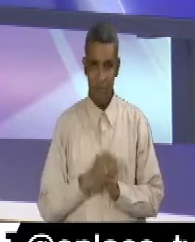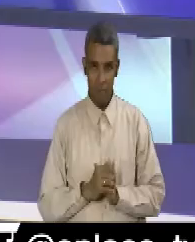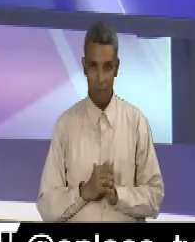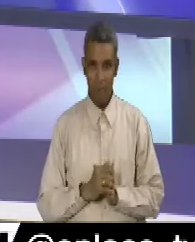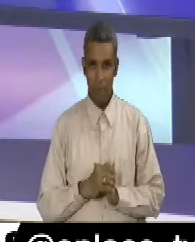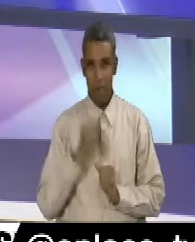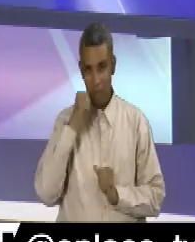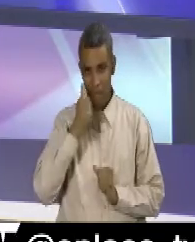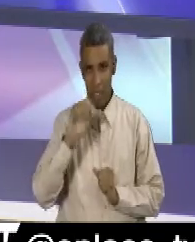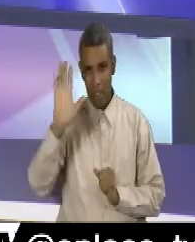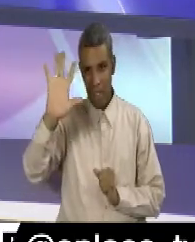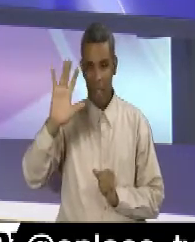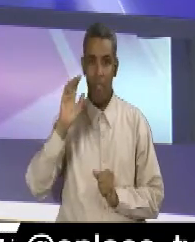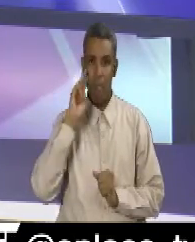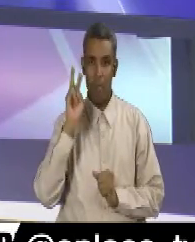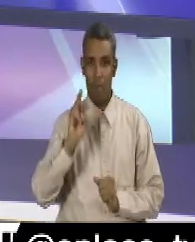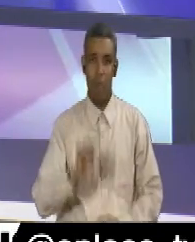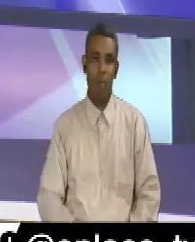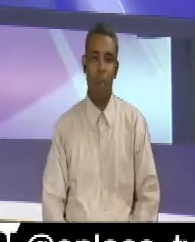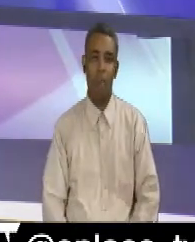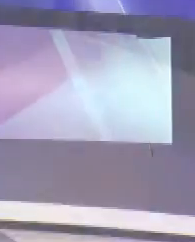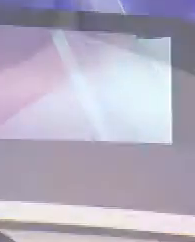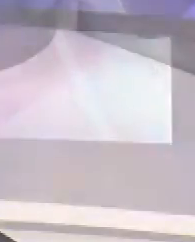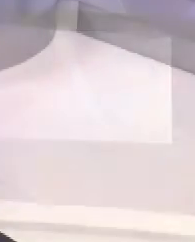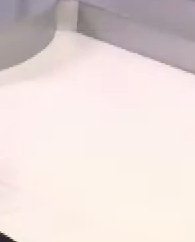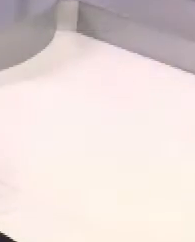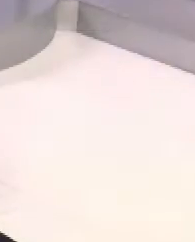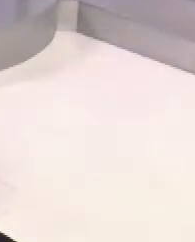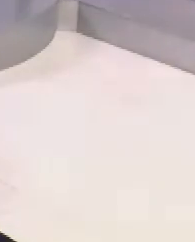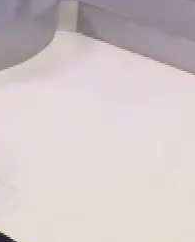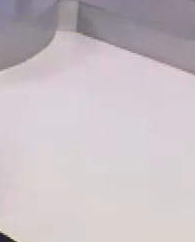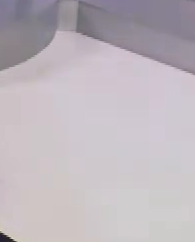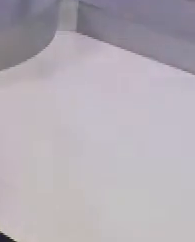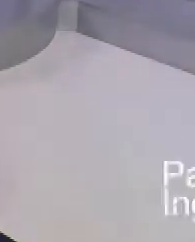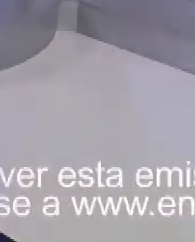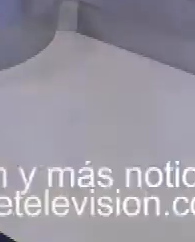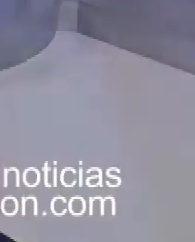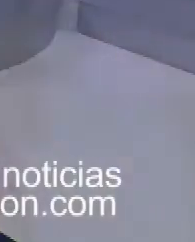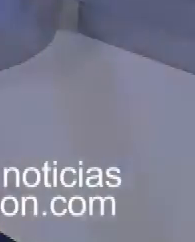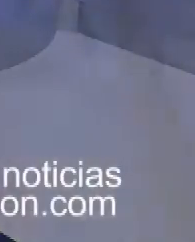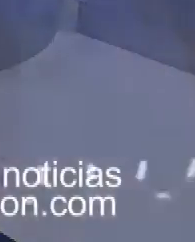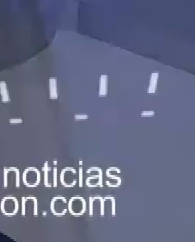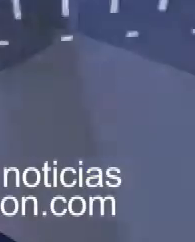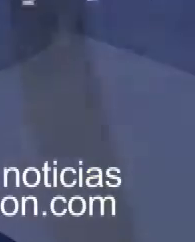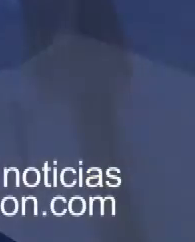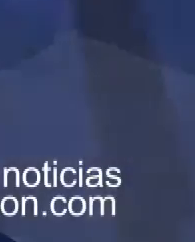región. Que tengan todos una feliz noche.